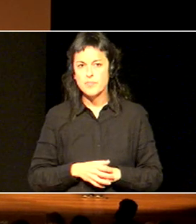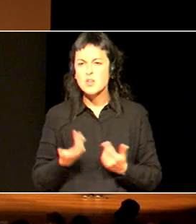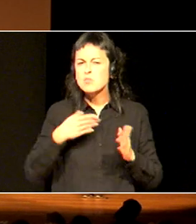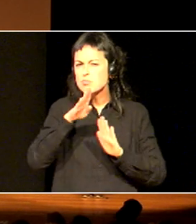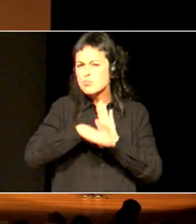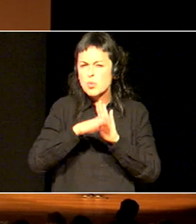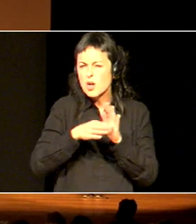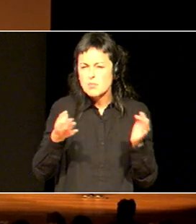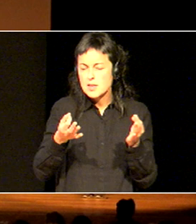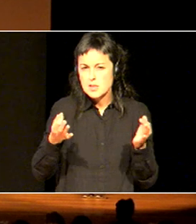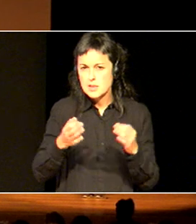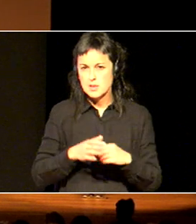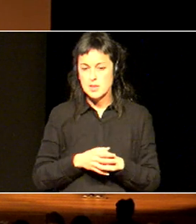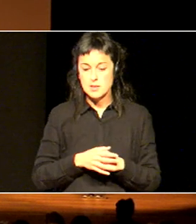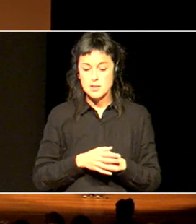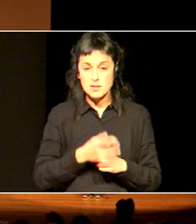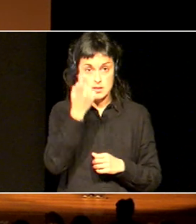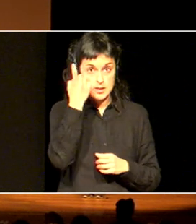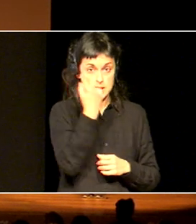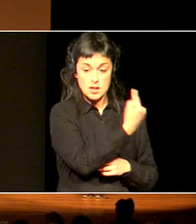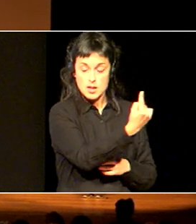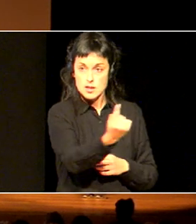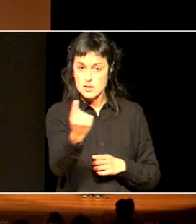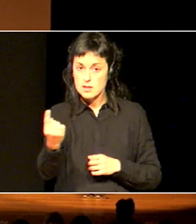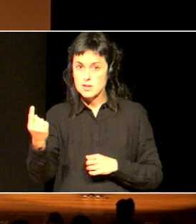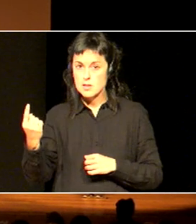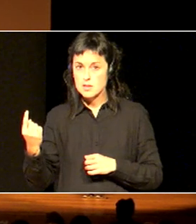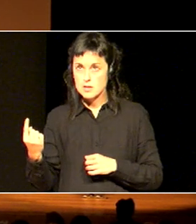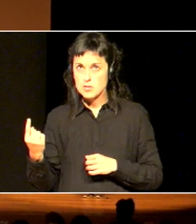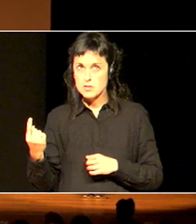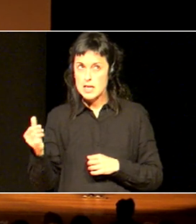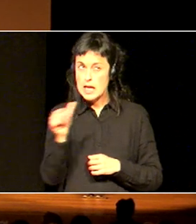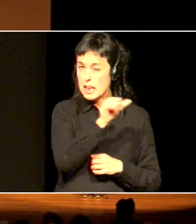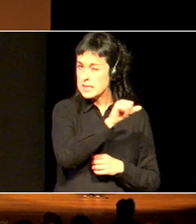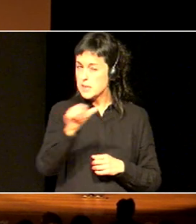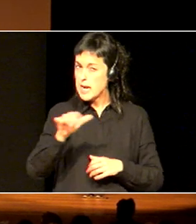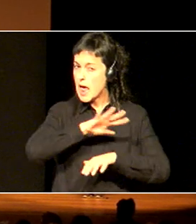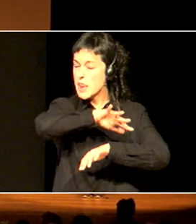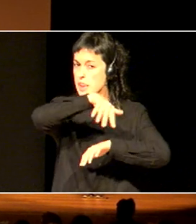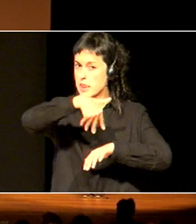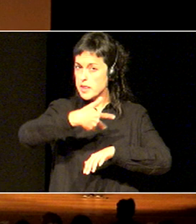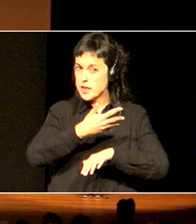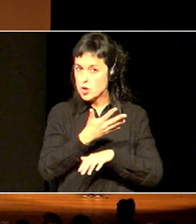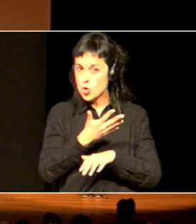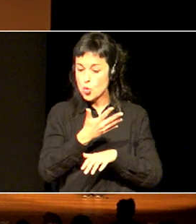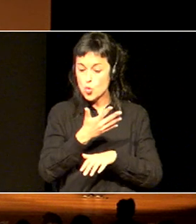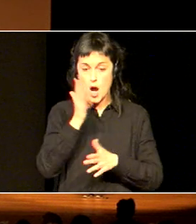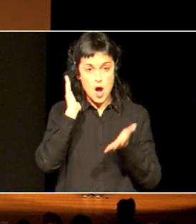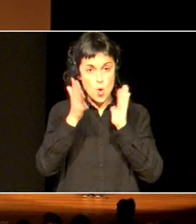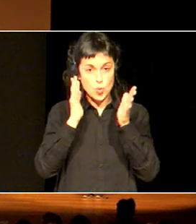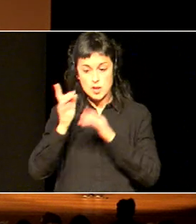programa, programa da, ikasle bakoitzaren zat, izaten du, astean 5 ordu, lagunkoko terapeuta etortzen da,